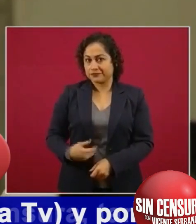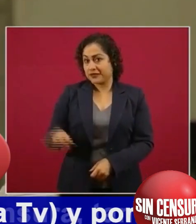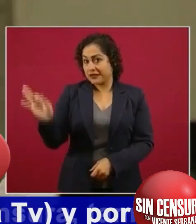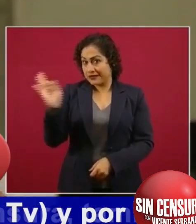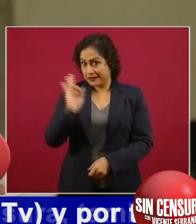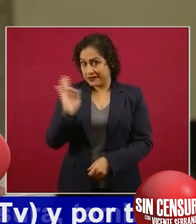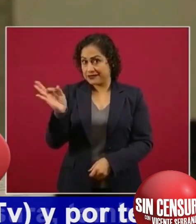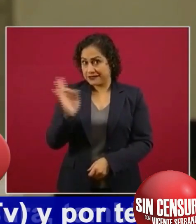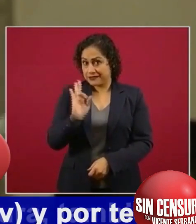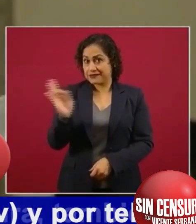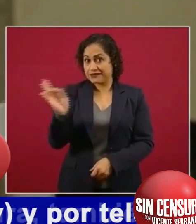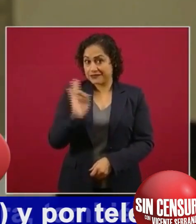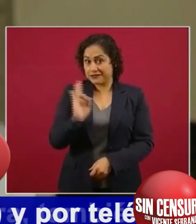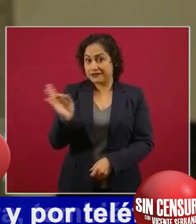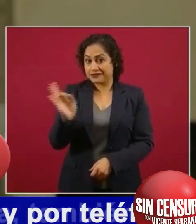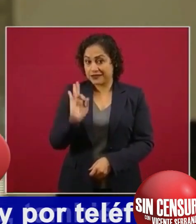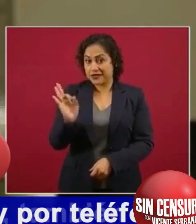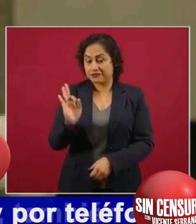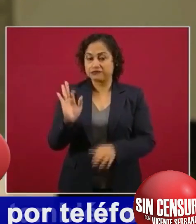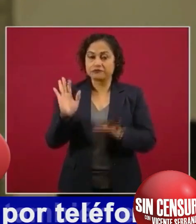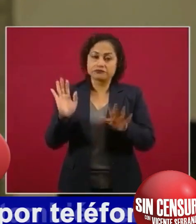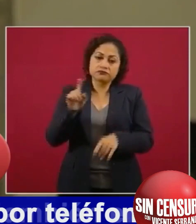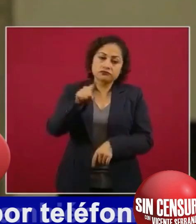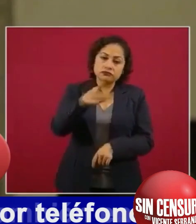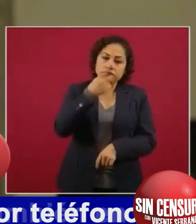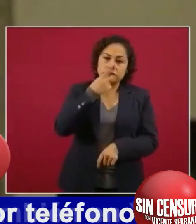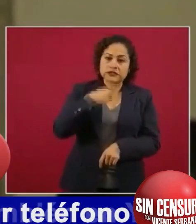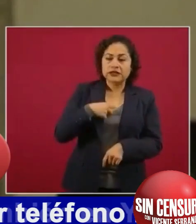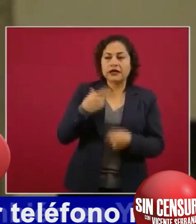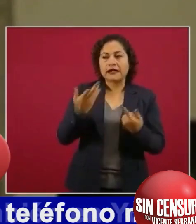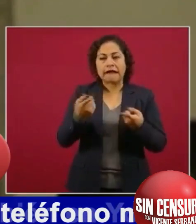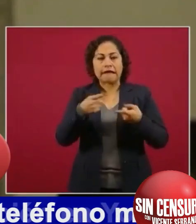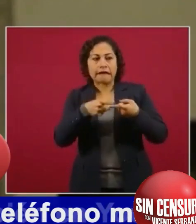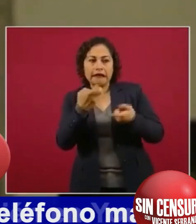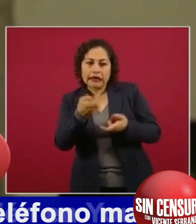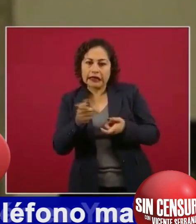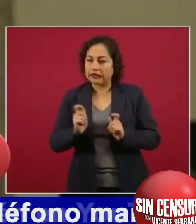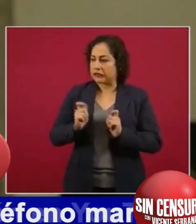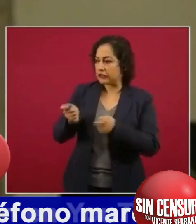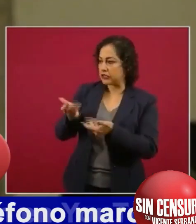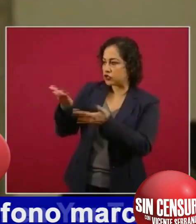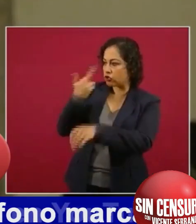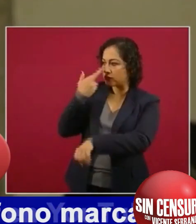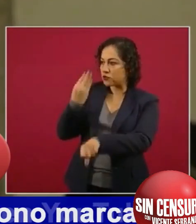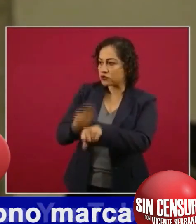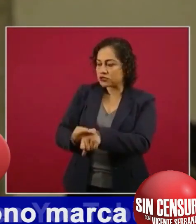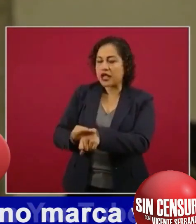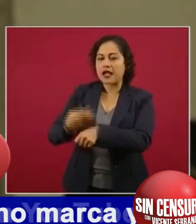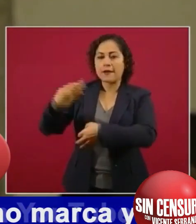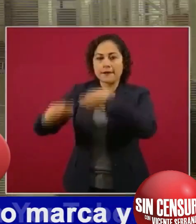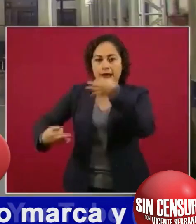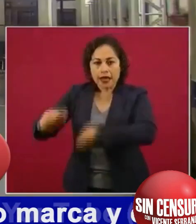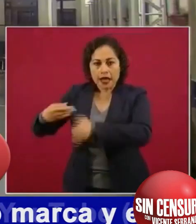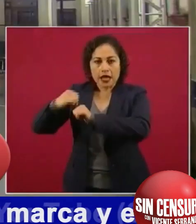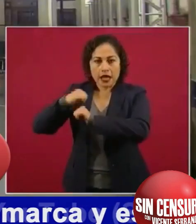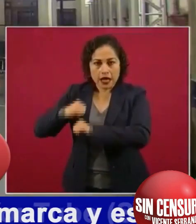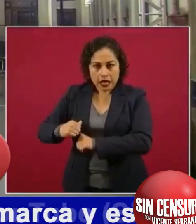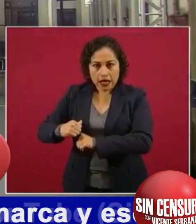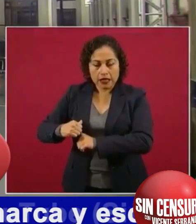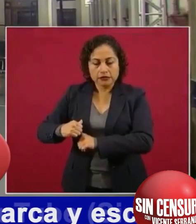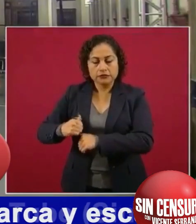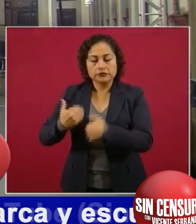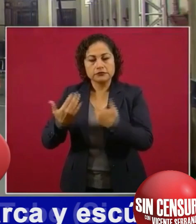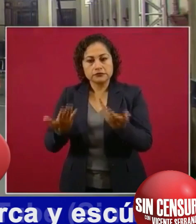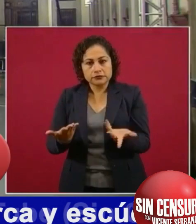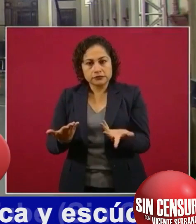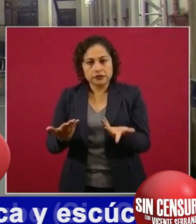podía ser, que usted me dijera: no, es que esto tiene que ver con el Poder Judicial y que